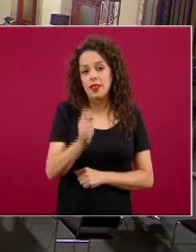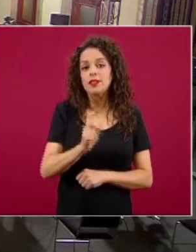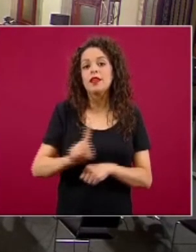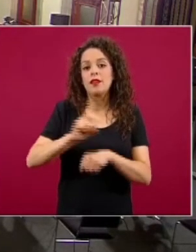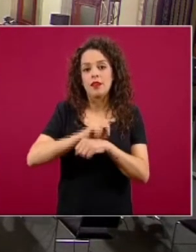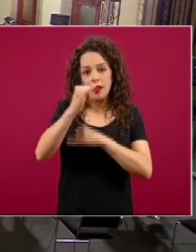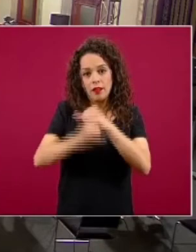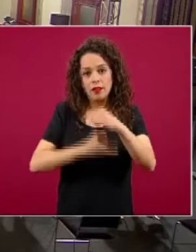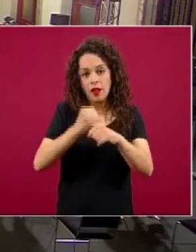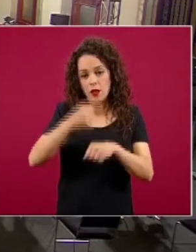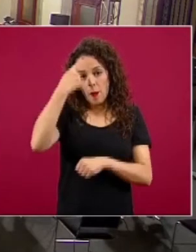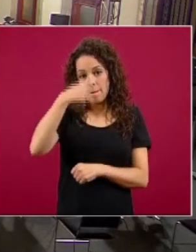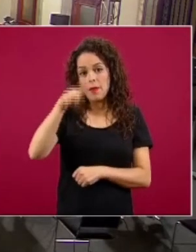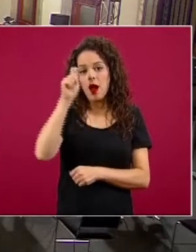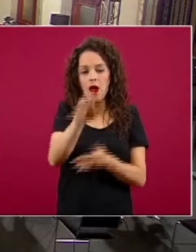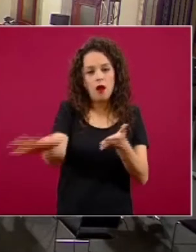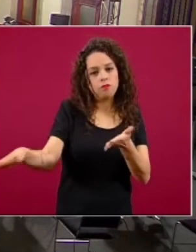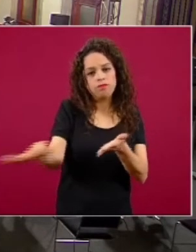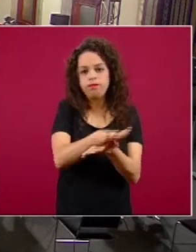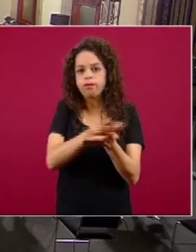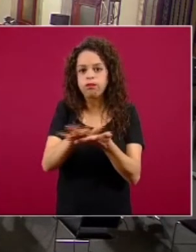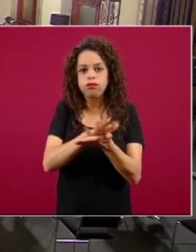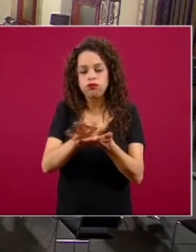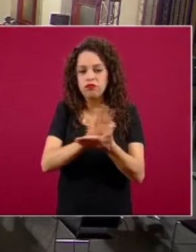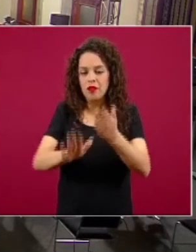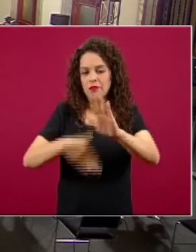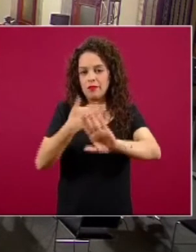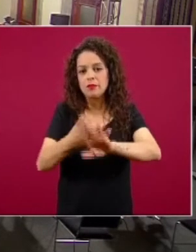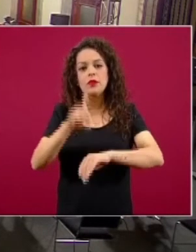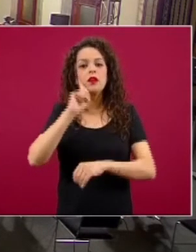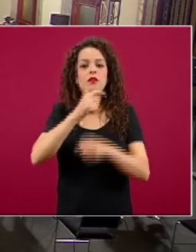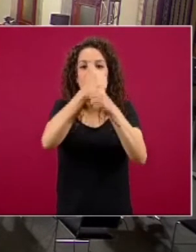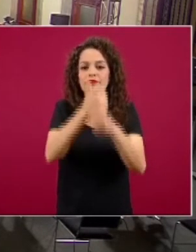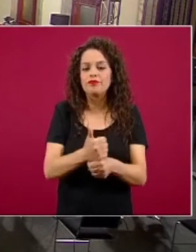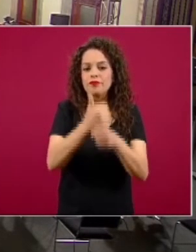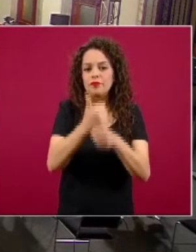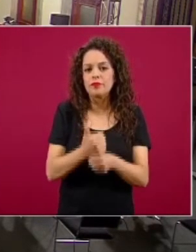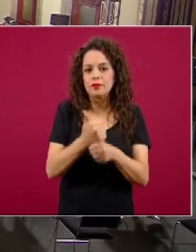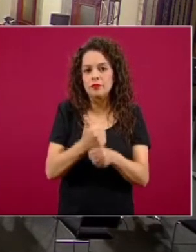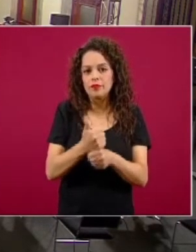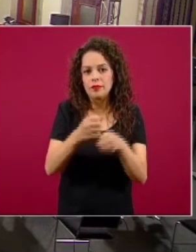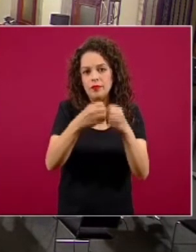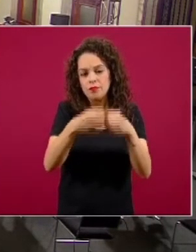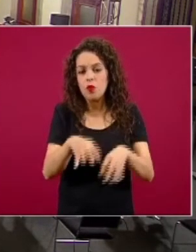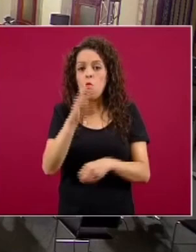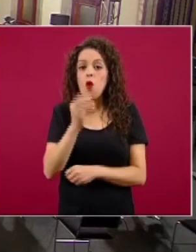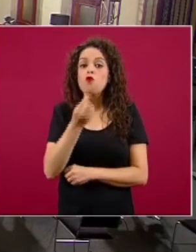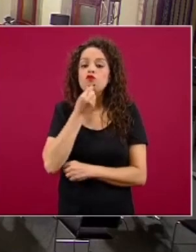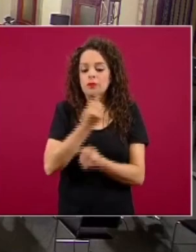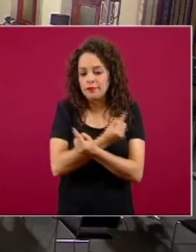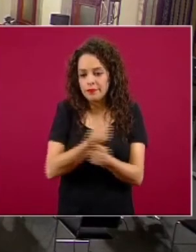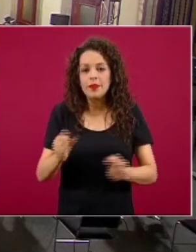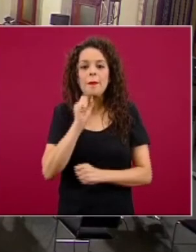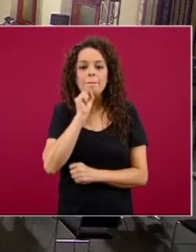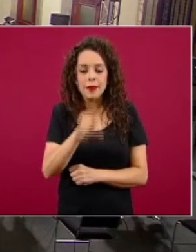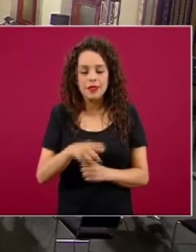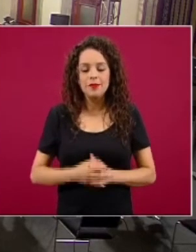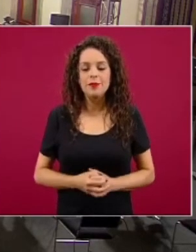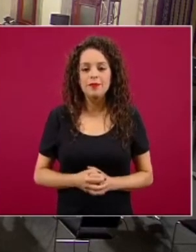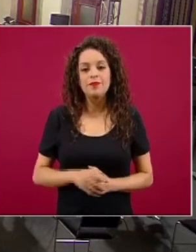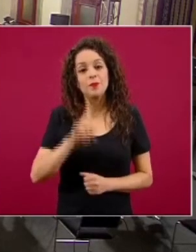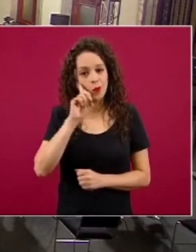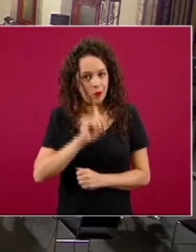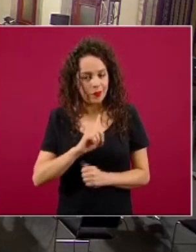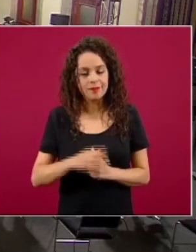Eliminación de las Violencias, decimos acá, en contra de las mujeres y las niñas. Gracias por la oportunidad y también muy contenta